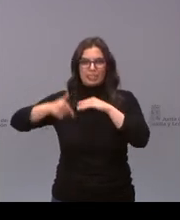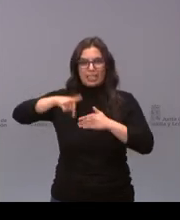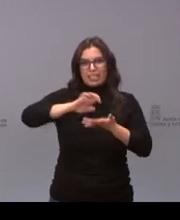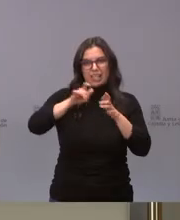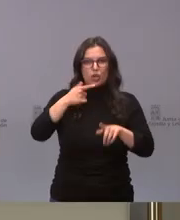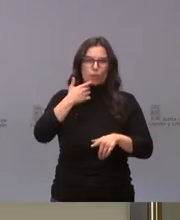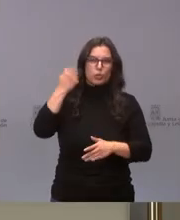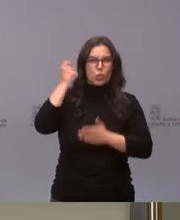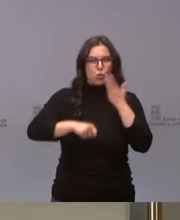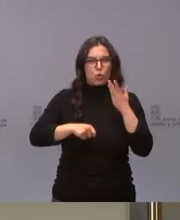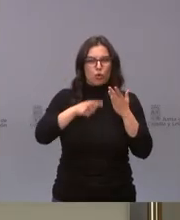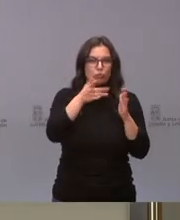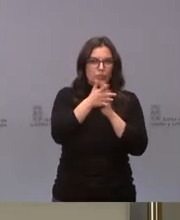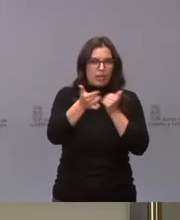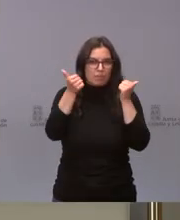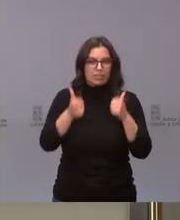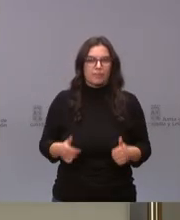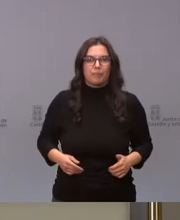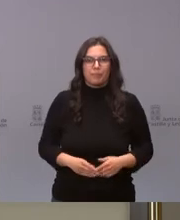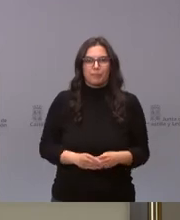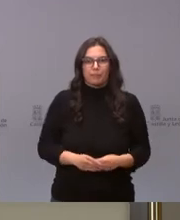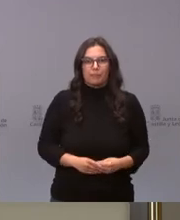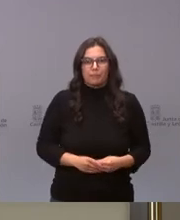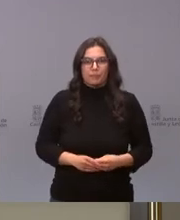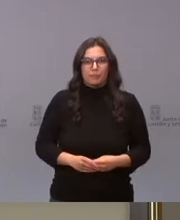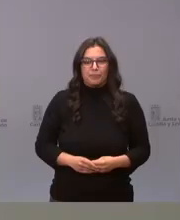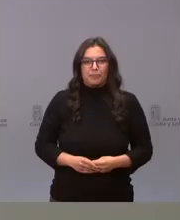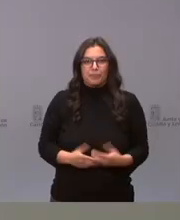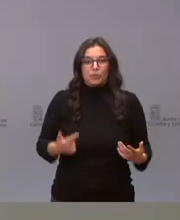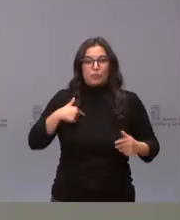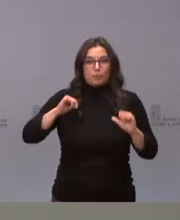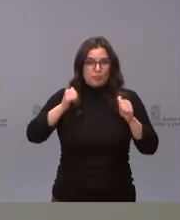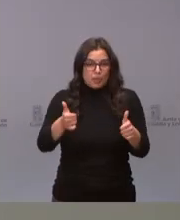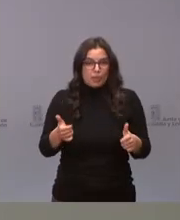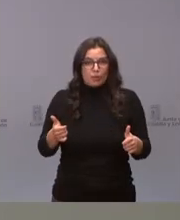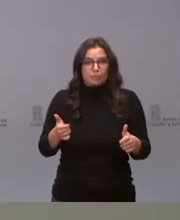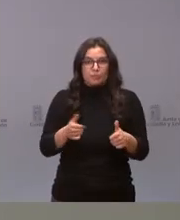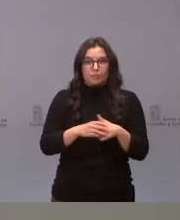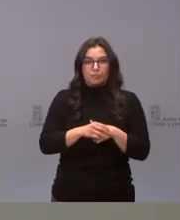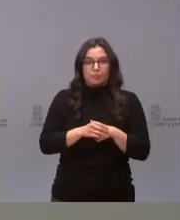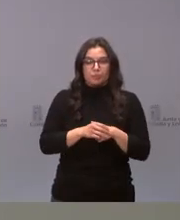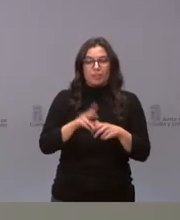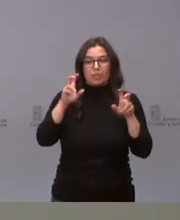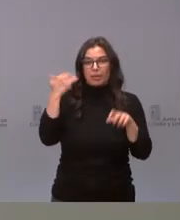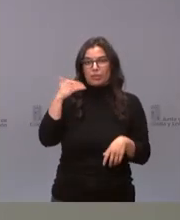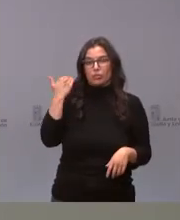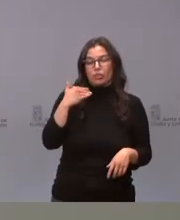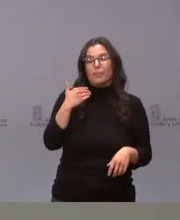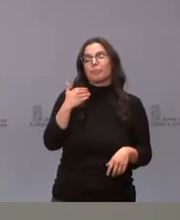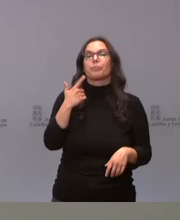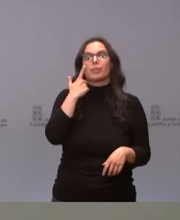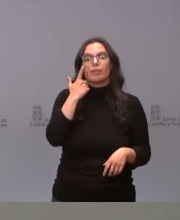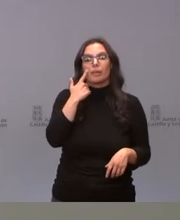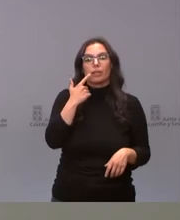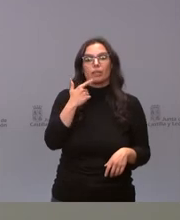gracias. Lo de leyenda negra está muy bien dicho. Bueno, empiezo yo con Soria. Vamos a ver, yo